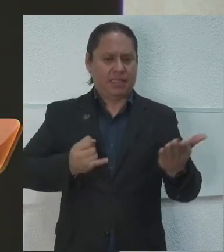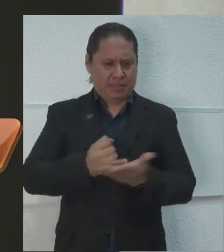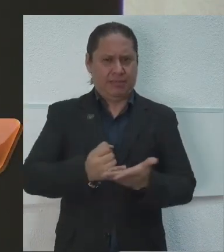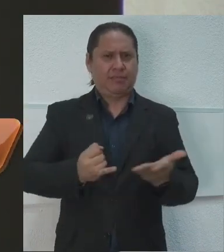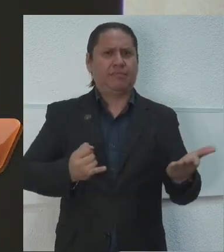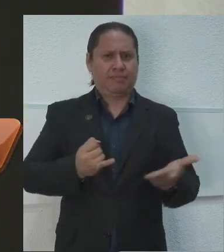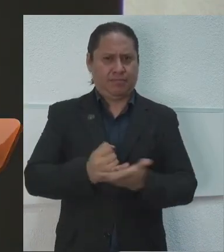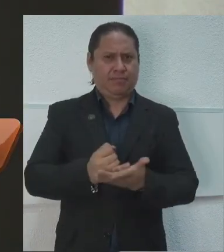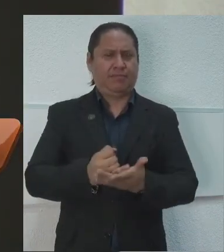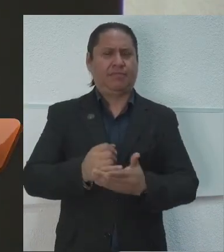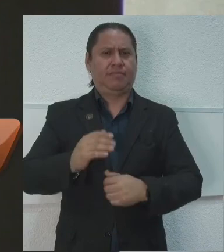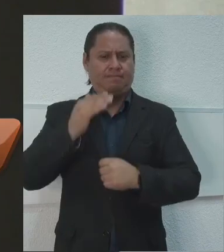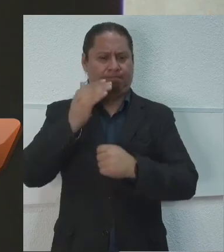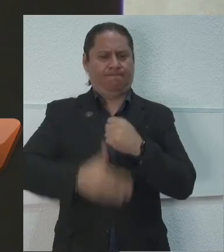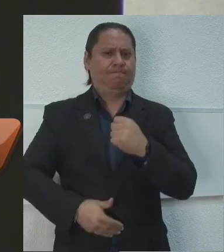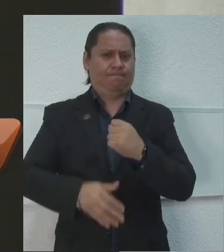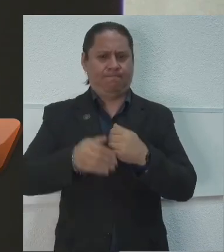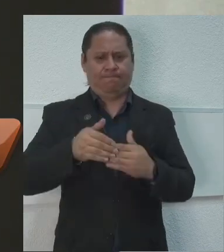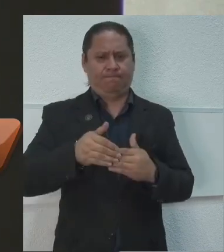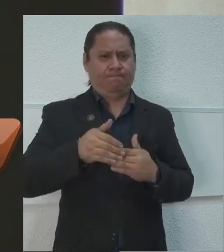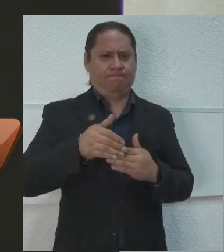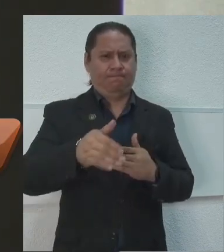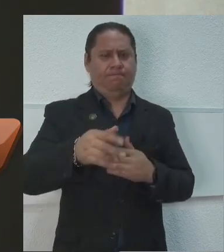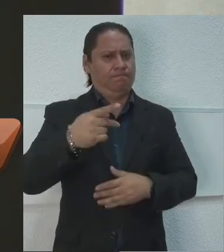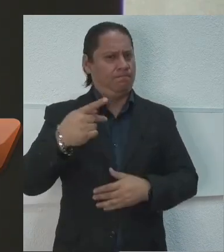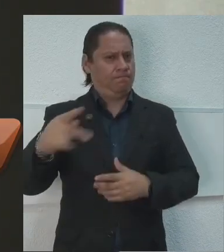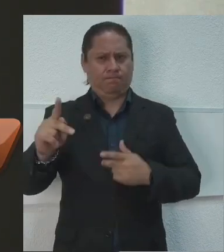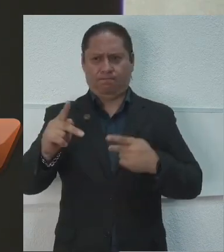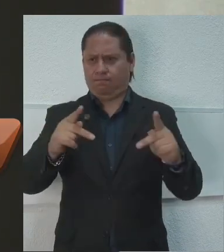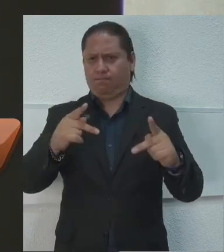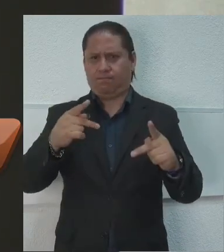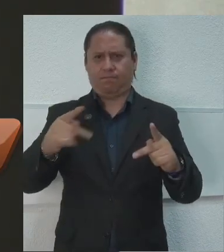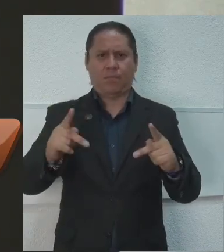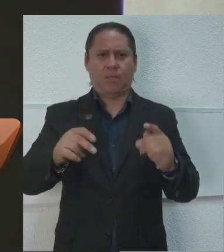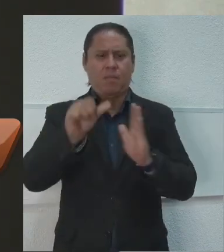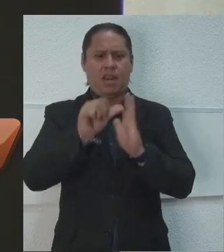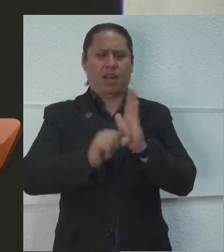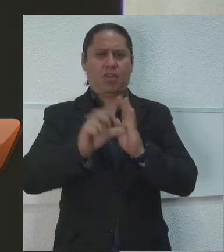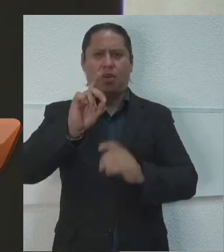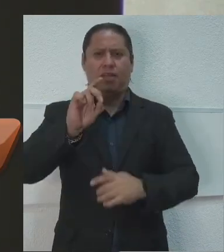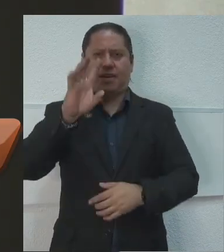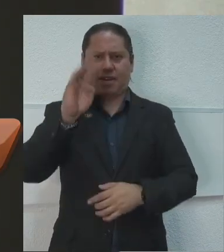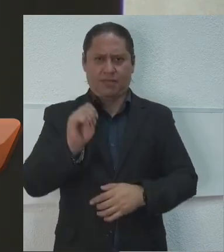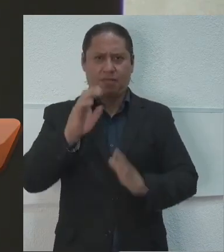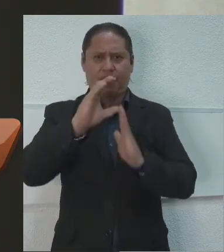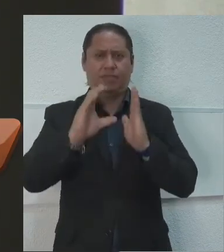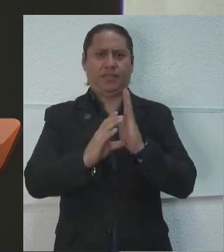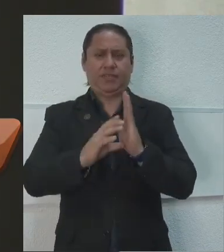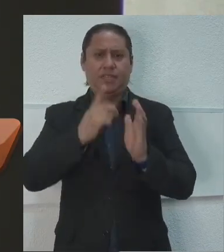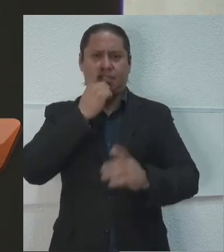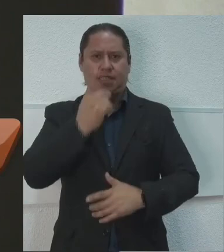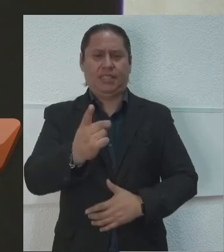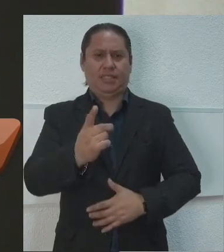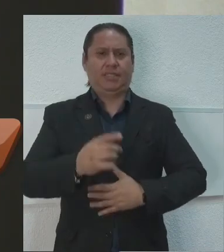decisiones finalmente como le corresponde y como lo dice el artículo 39 constitucional.